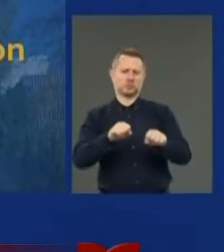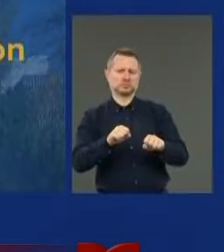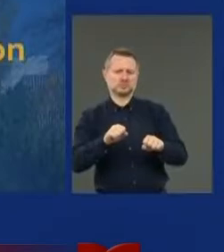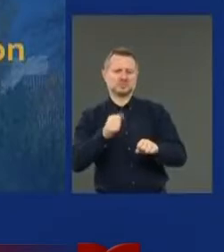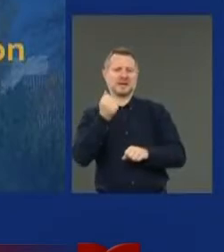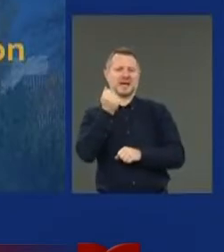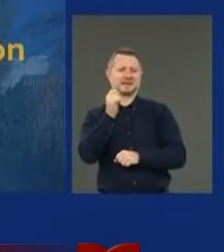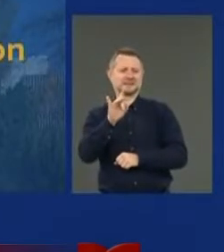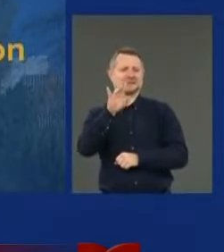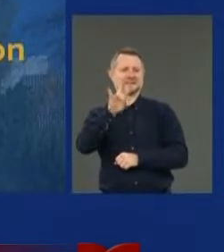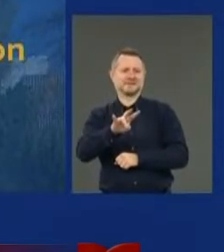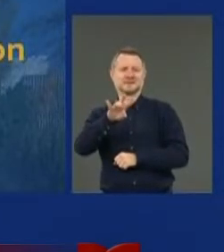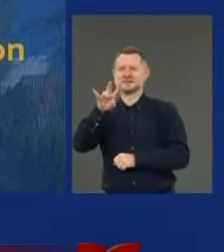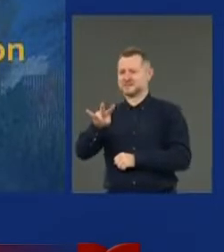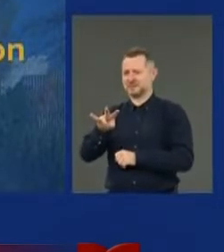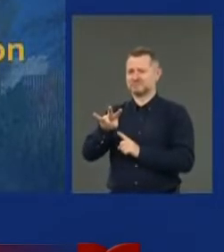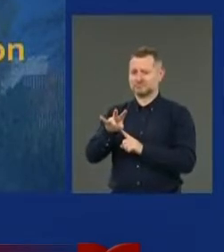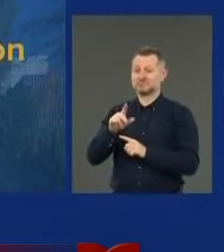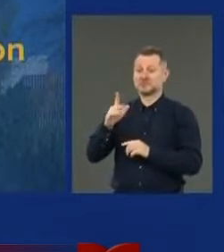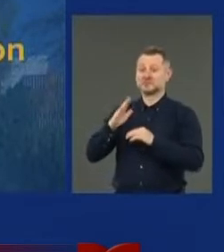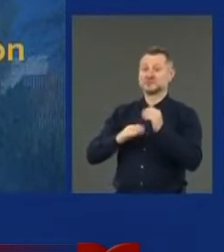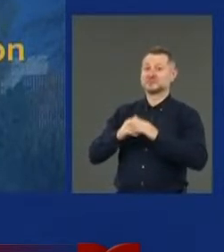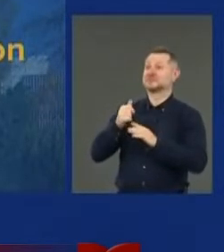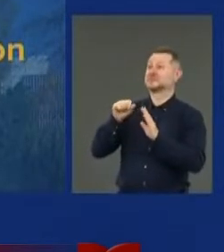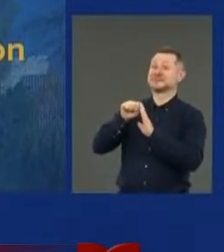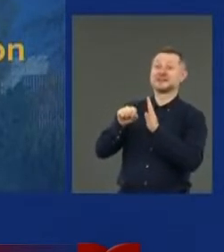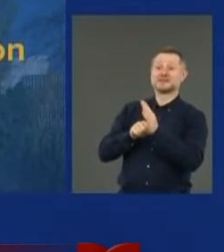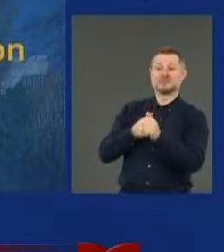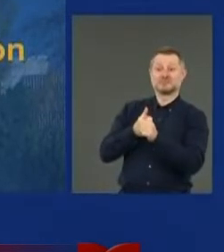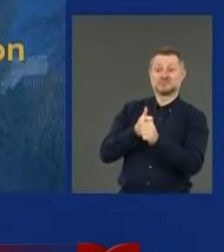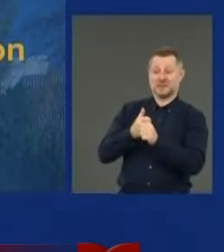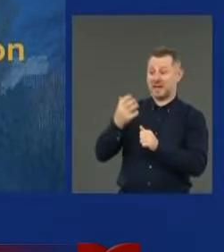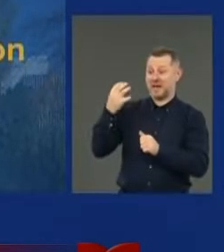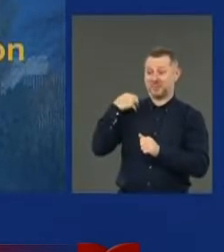Fue adquirida por el estado en 1877.